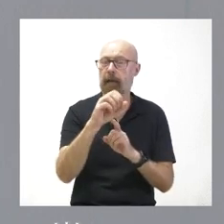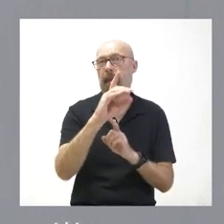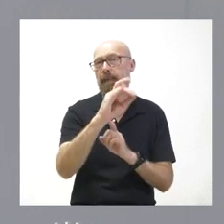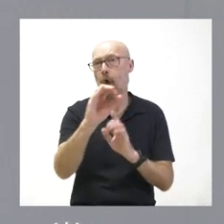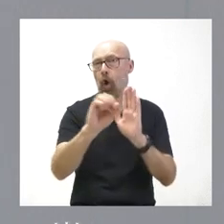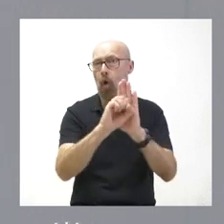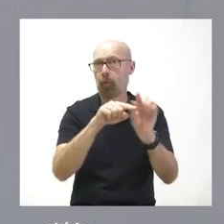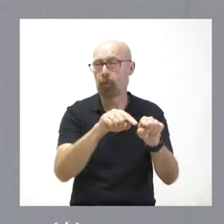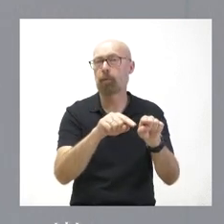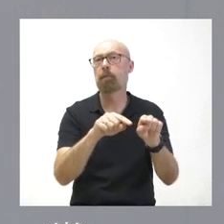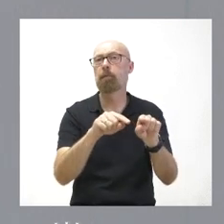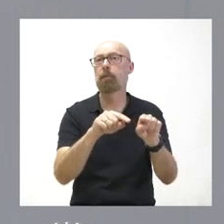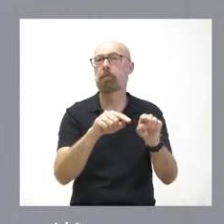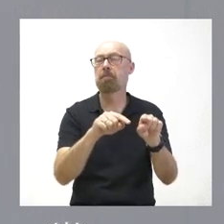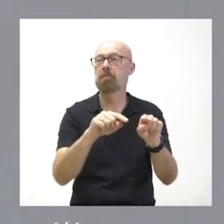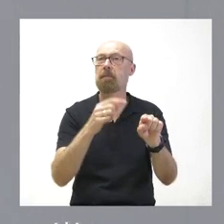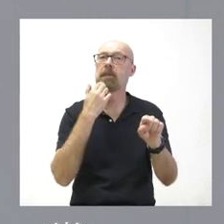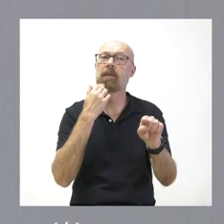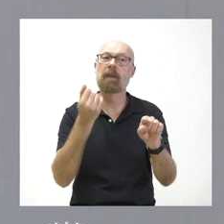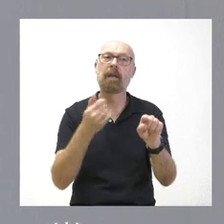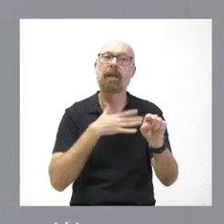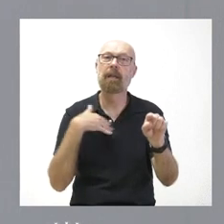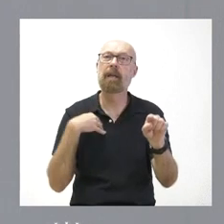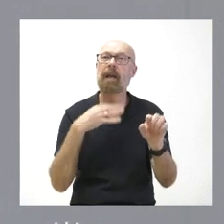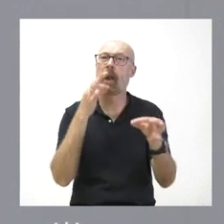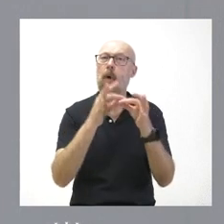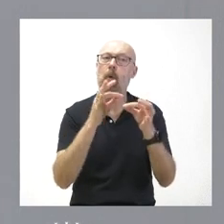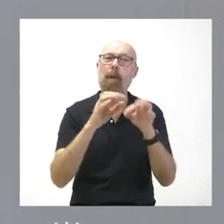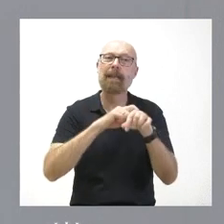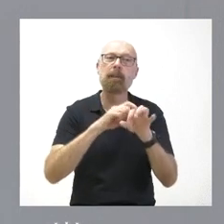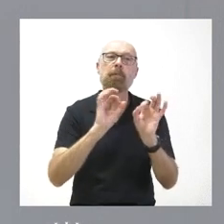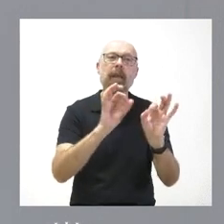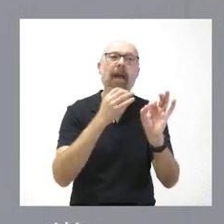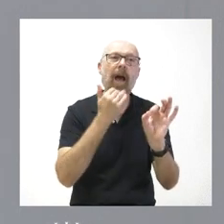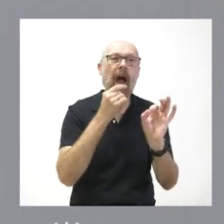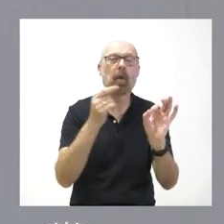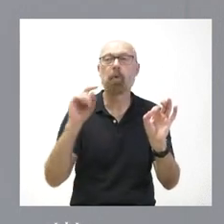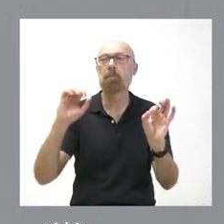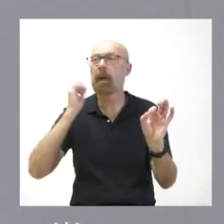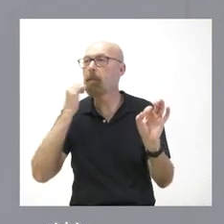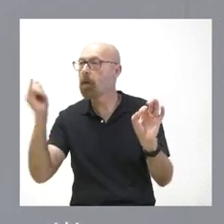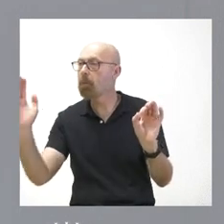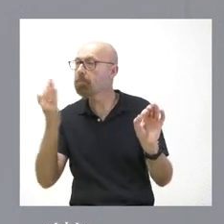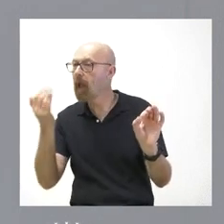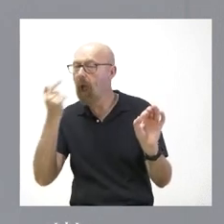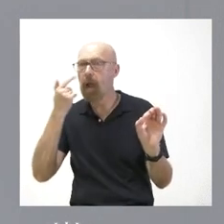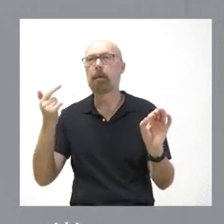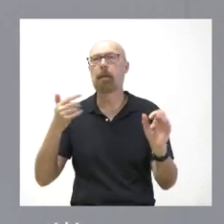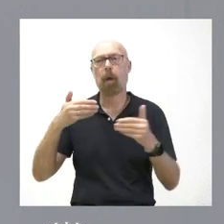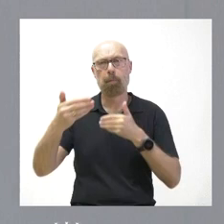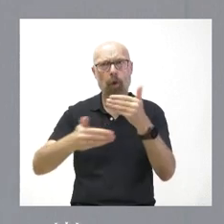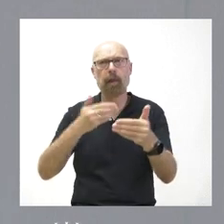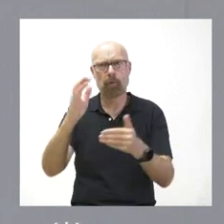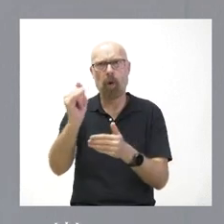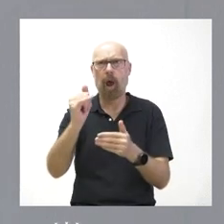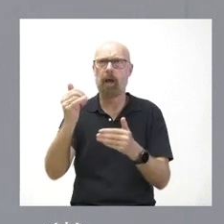origen de plantar determinadas variedades pues lo puede plantear en el proceso y en el trámite y en el plazo que está